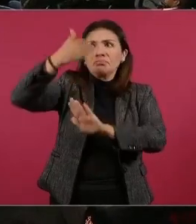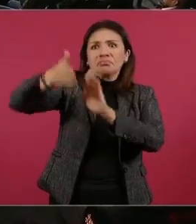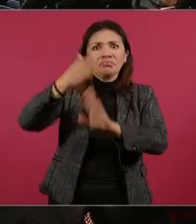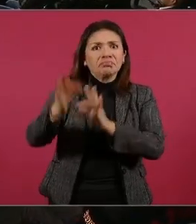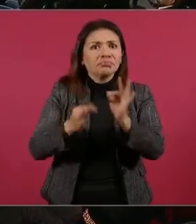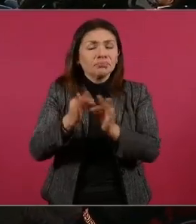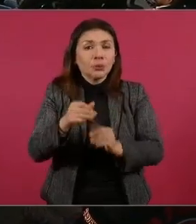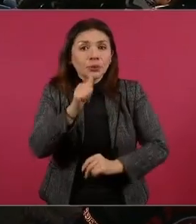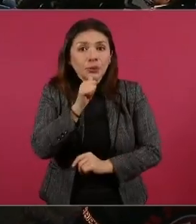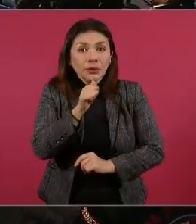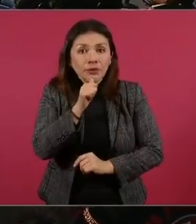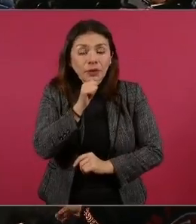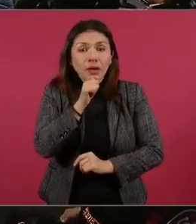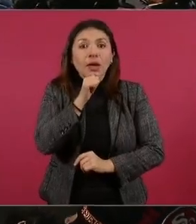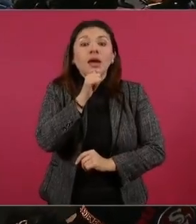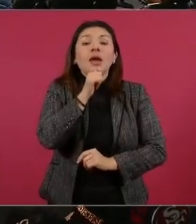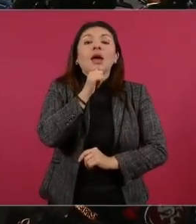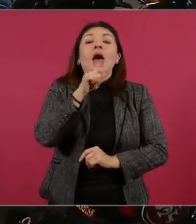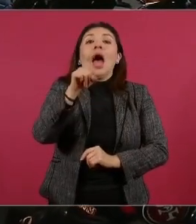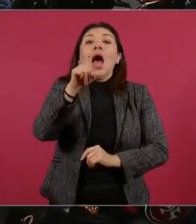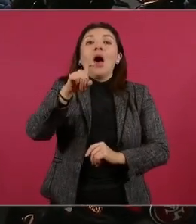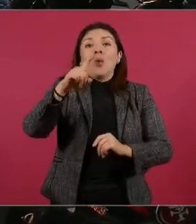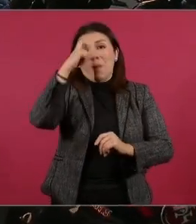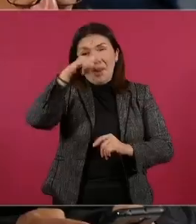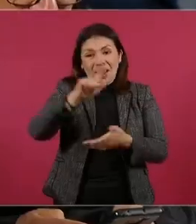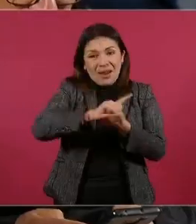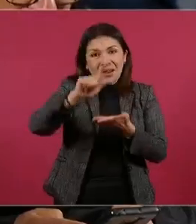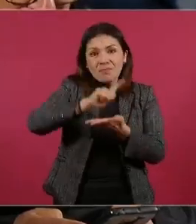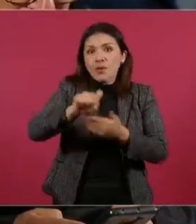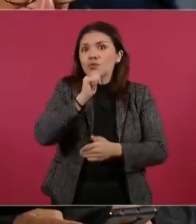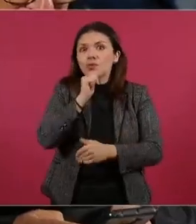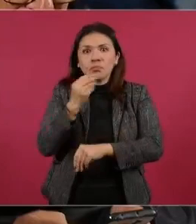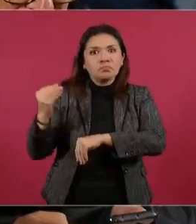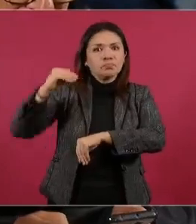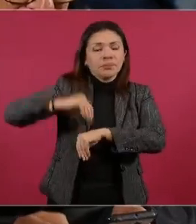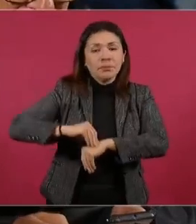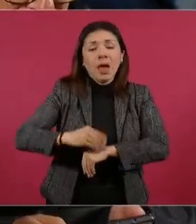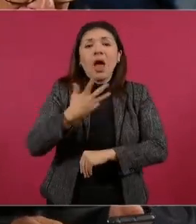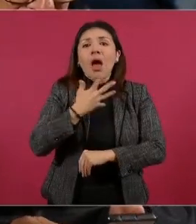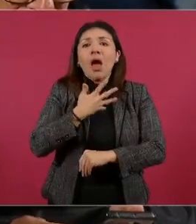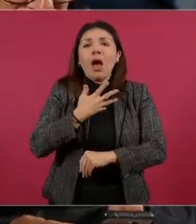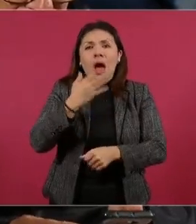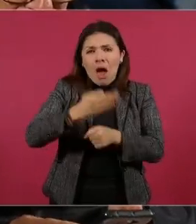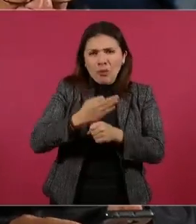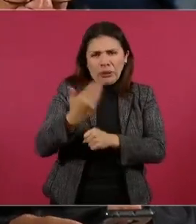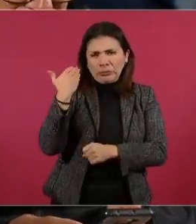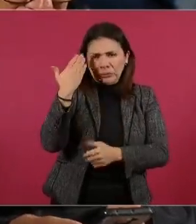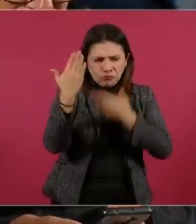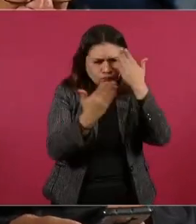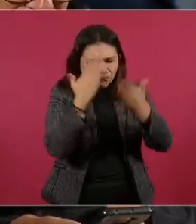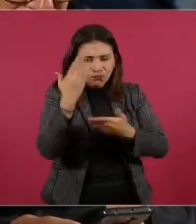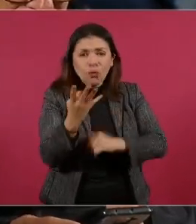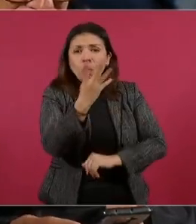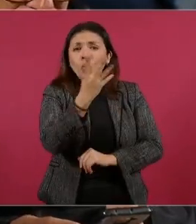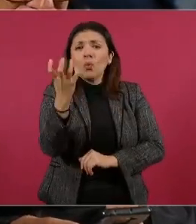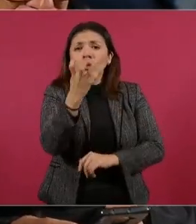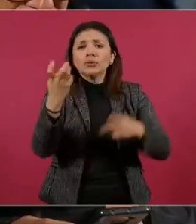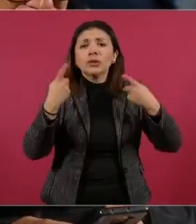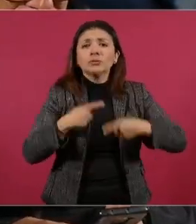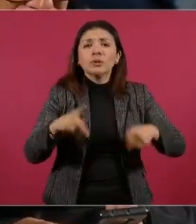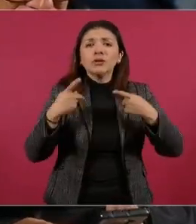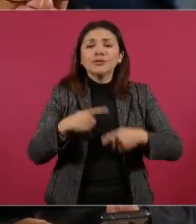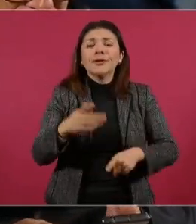eh las las plantas potabilizadoras no se han puesto y hay 400 un estudio reciente de 400 personas